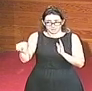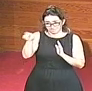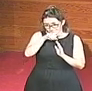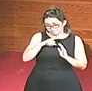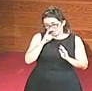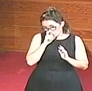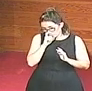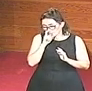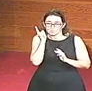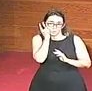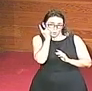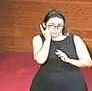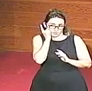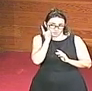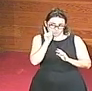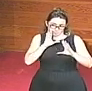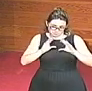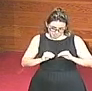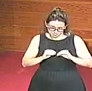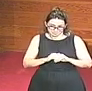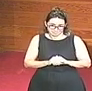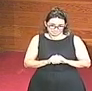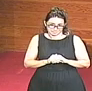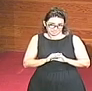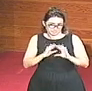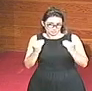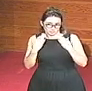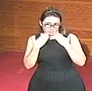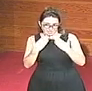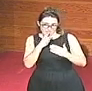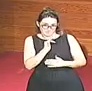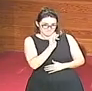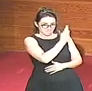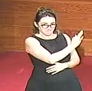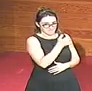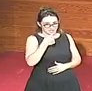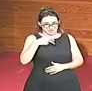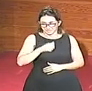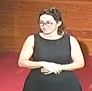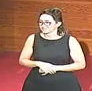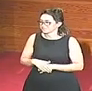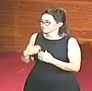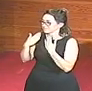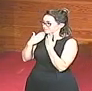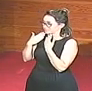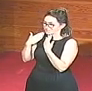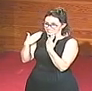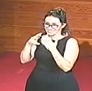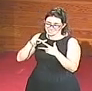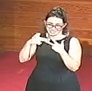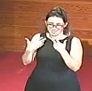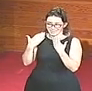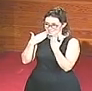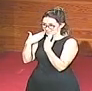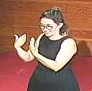silencien los teléfonos móviles. Muchas gracias. Paso la palabra a Ana. Eskerrik asko, Xango. Eskerrik